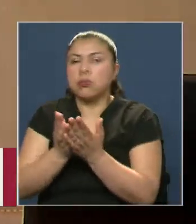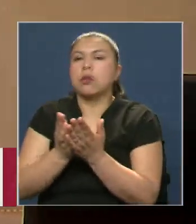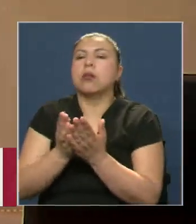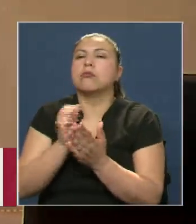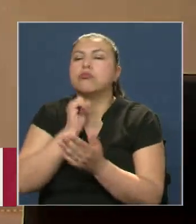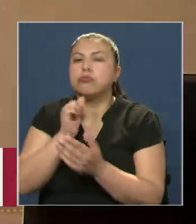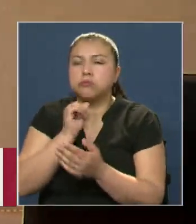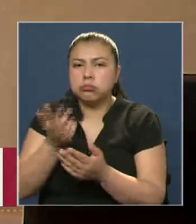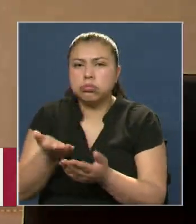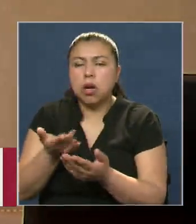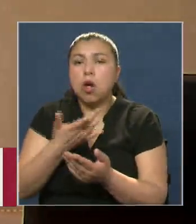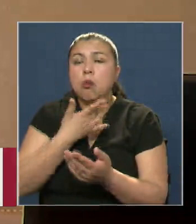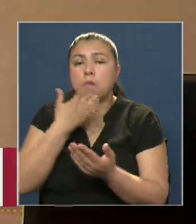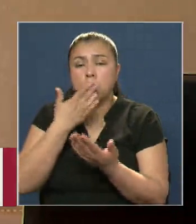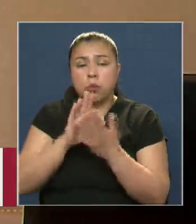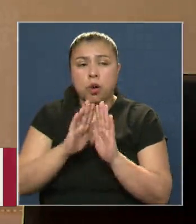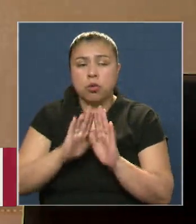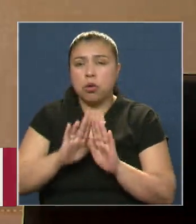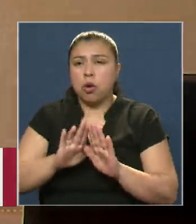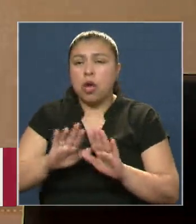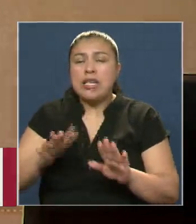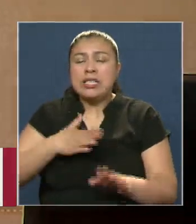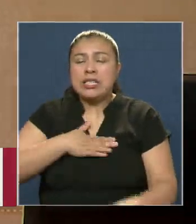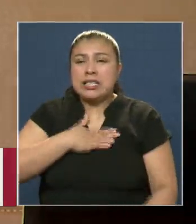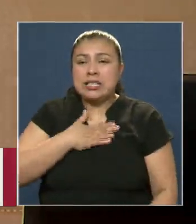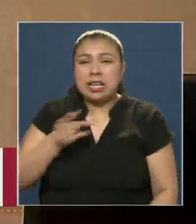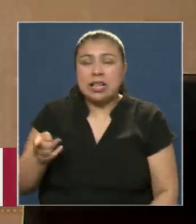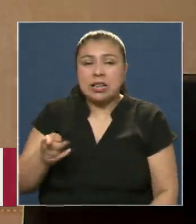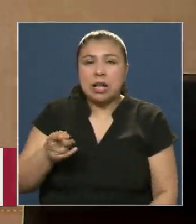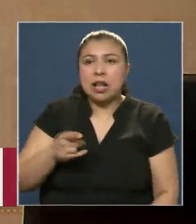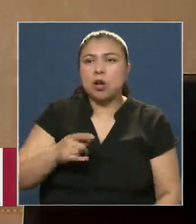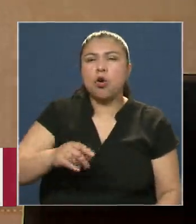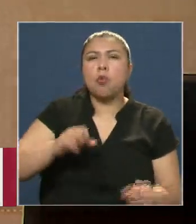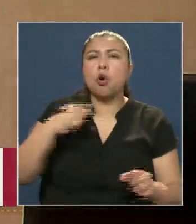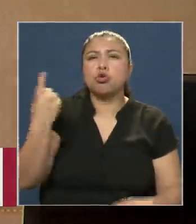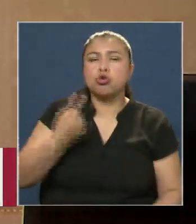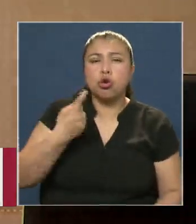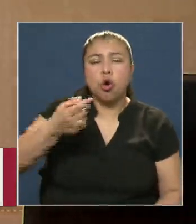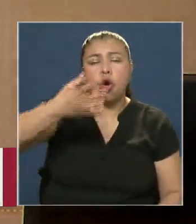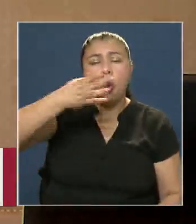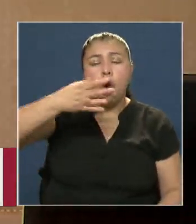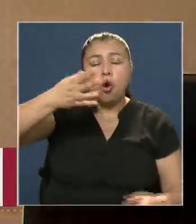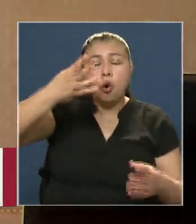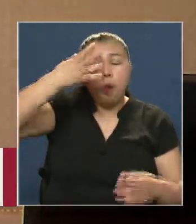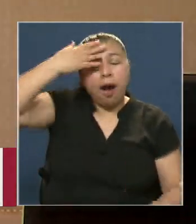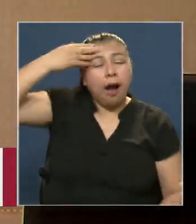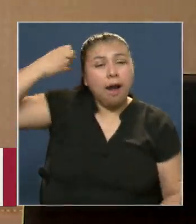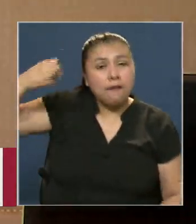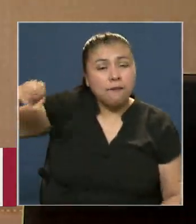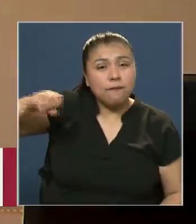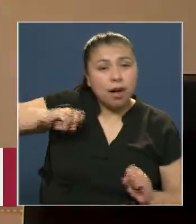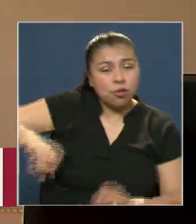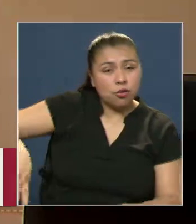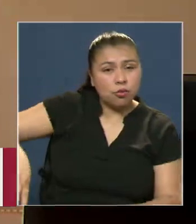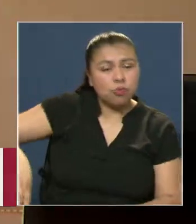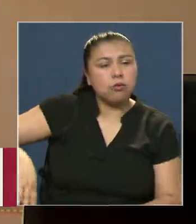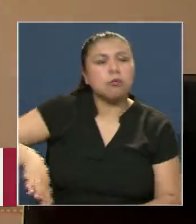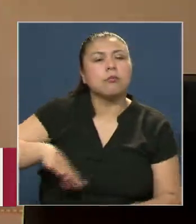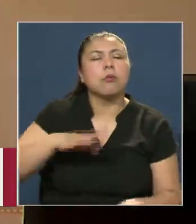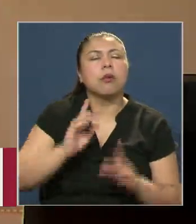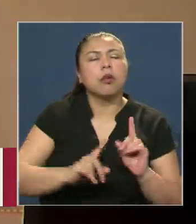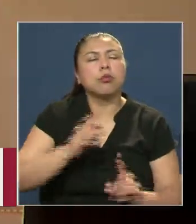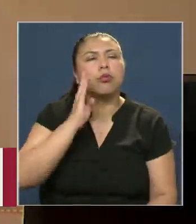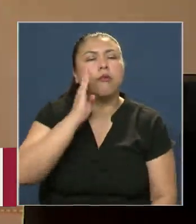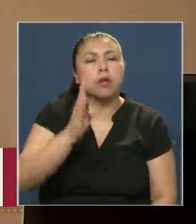de esta situación, la verdad es que se sienten absolutamente abandonados. Y mucho tiene que ver con la visualización respecto a los